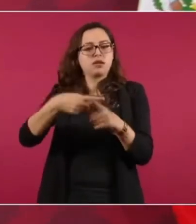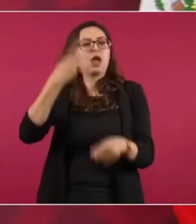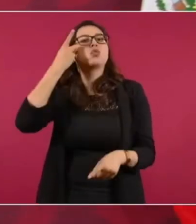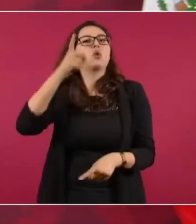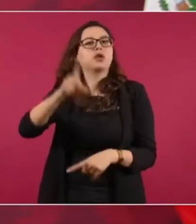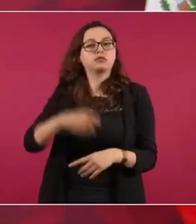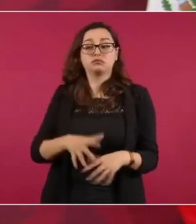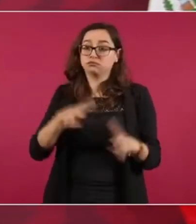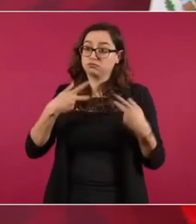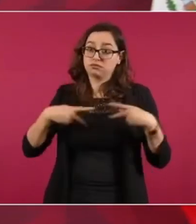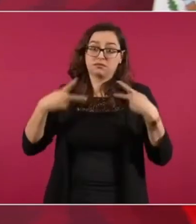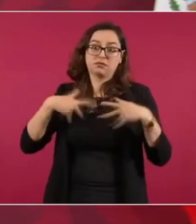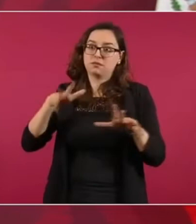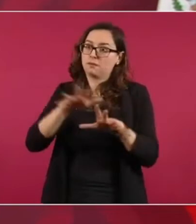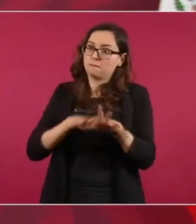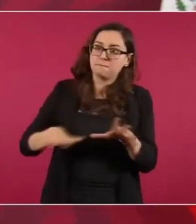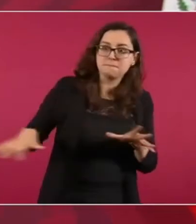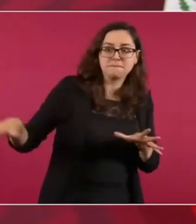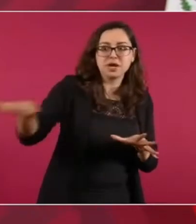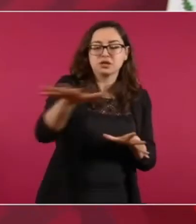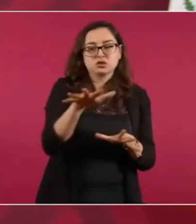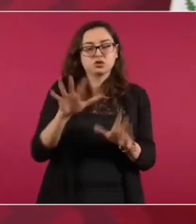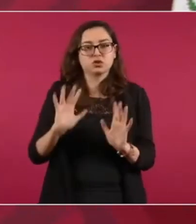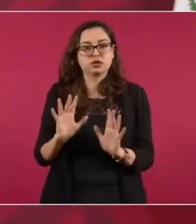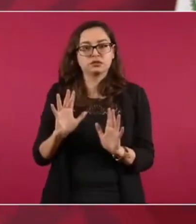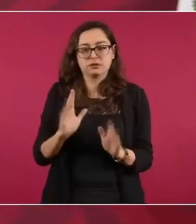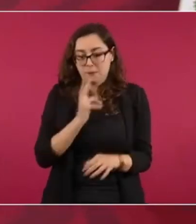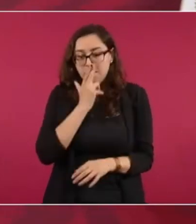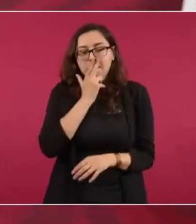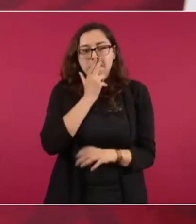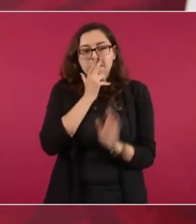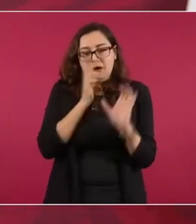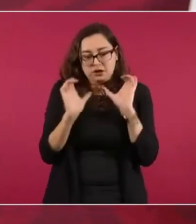Entonces, cualquier cosa que hagamos